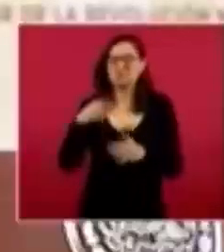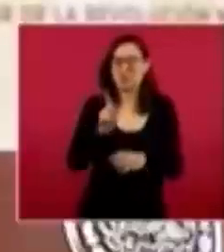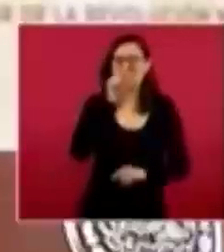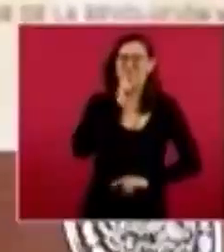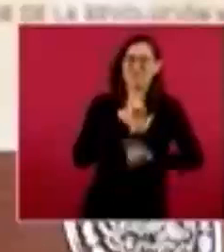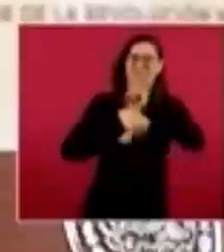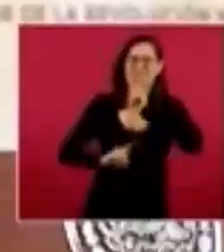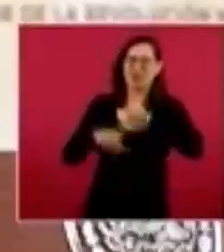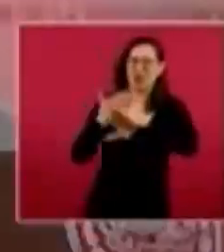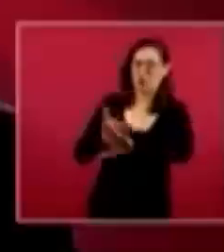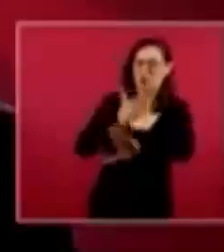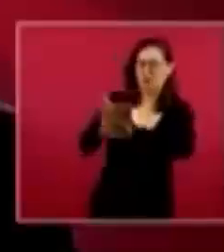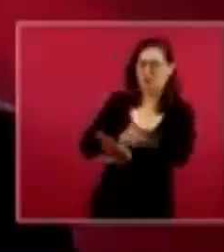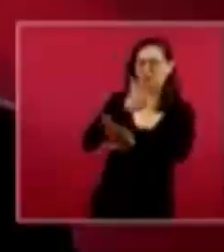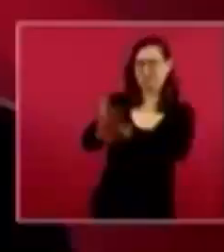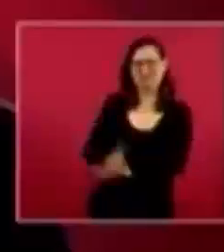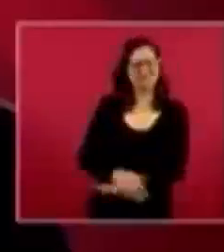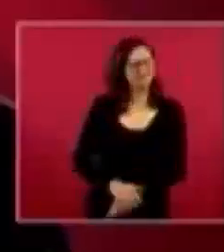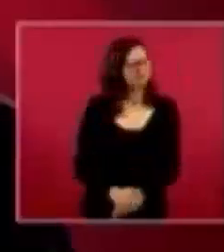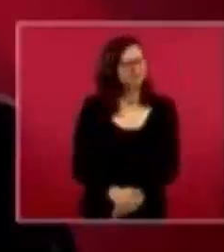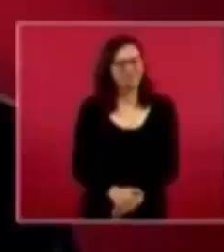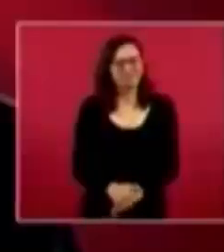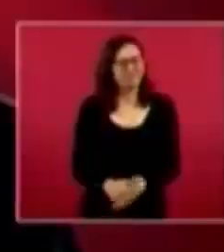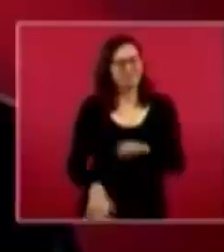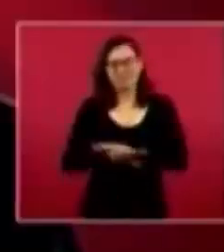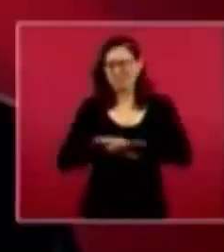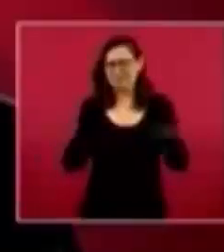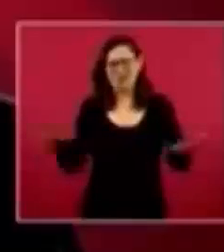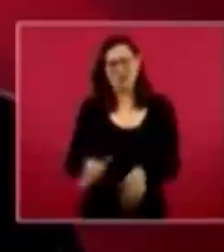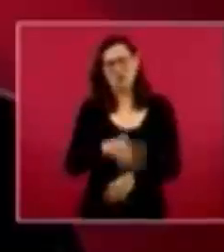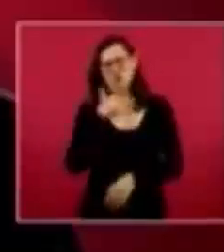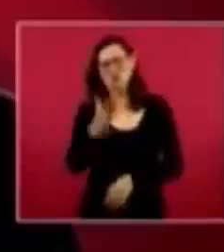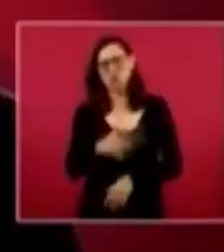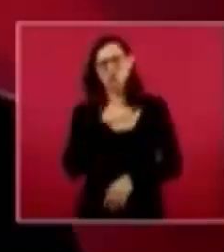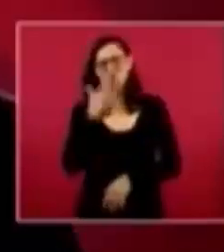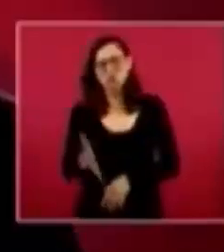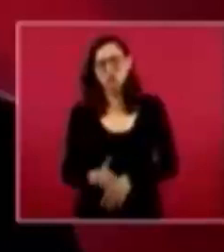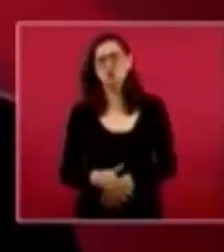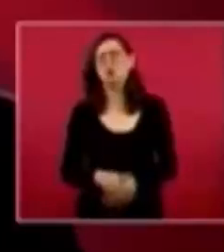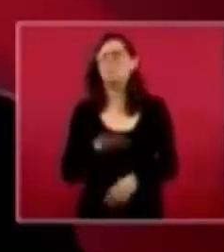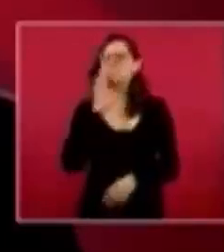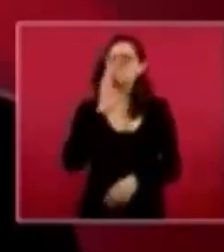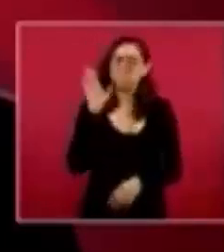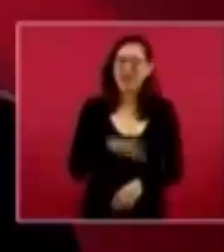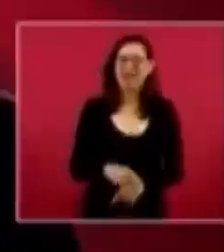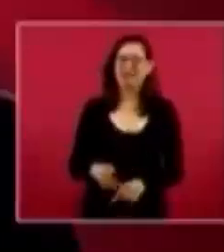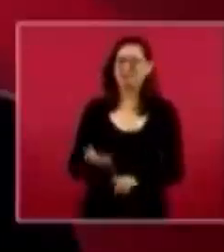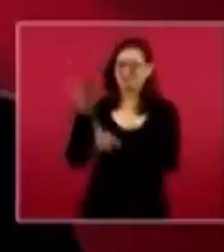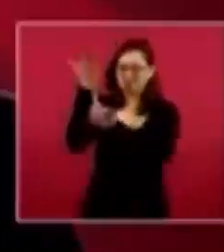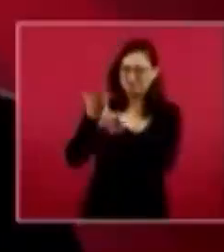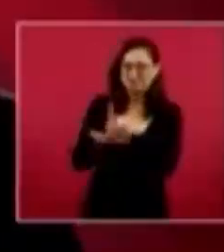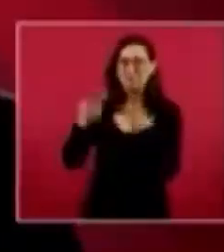que al sustancialmente pegar en el centro, Porfirio, de lo que digo, que hay